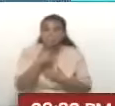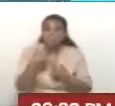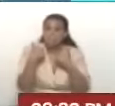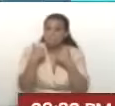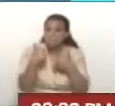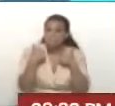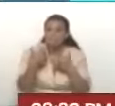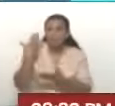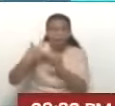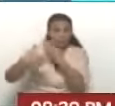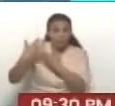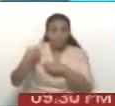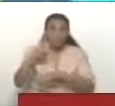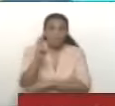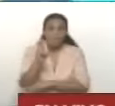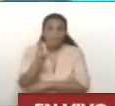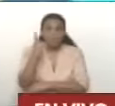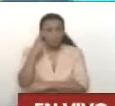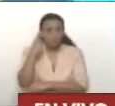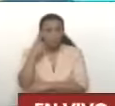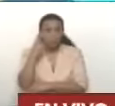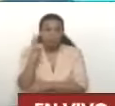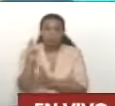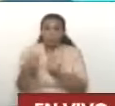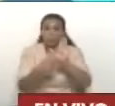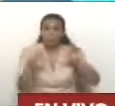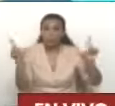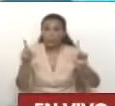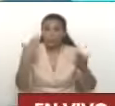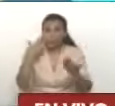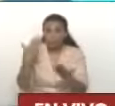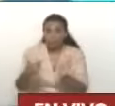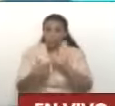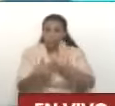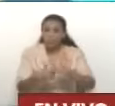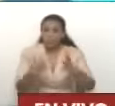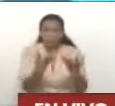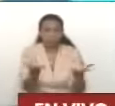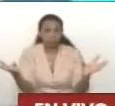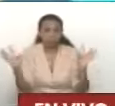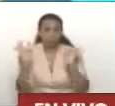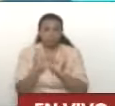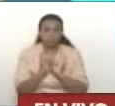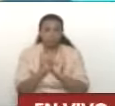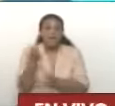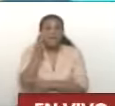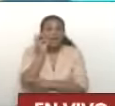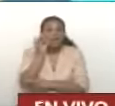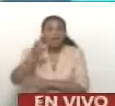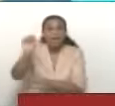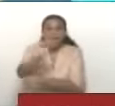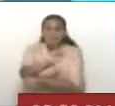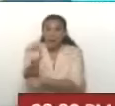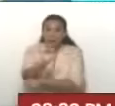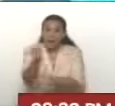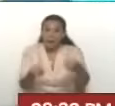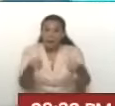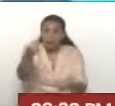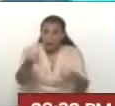de eso. Yo los mostré el viernes en medio del tumulto. Uno es Café Móvil Venezuela